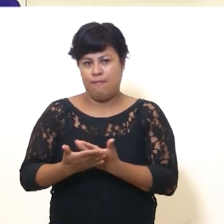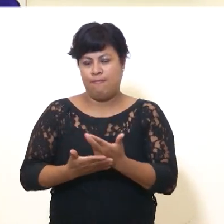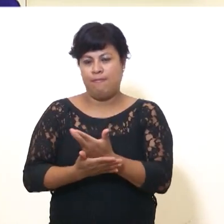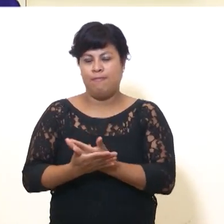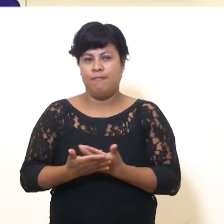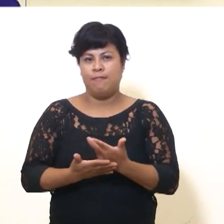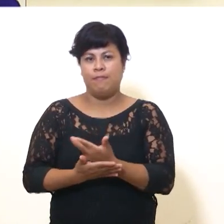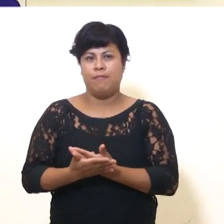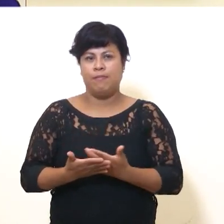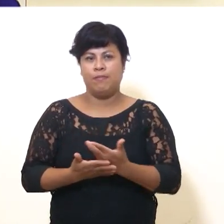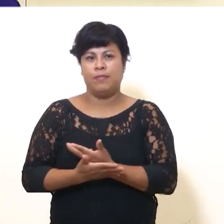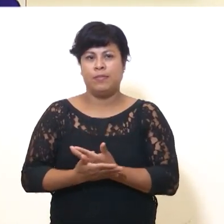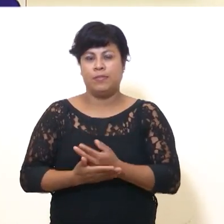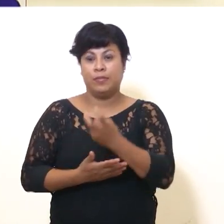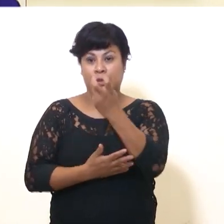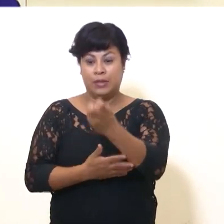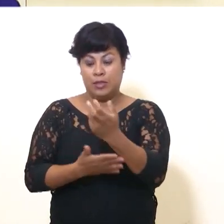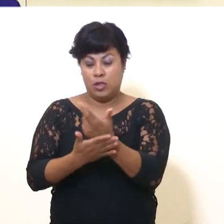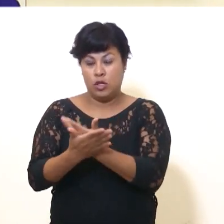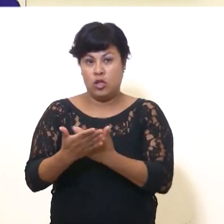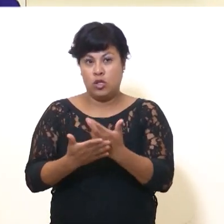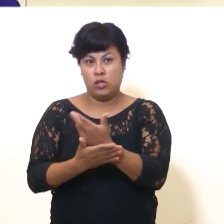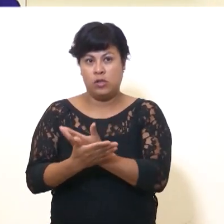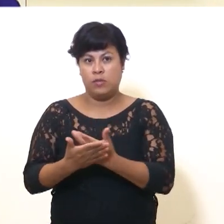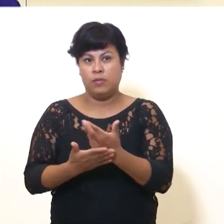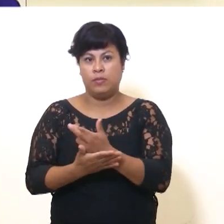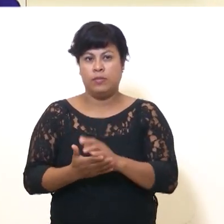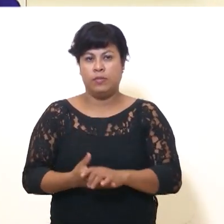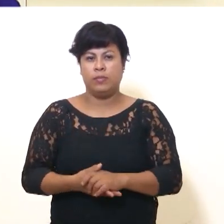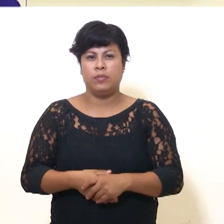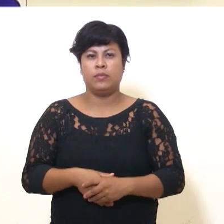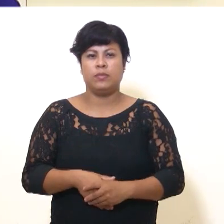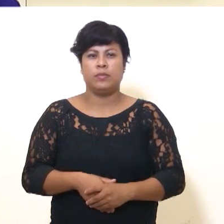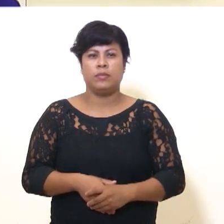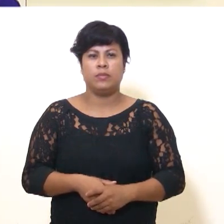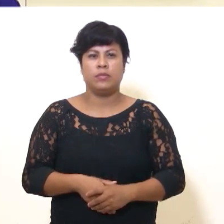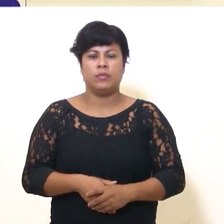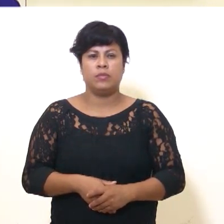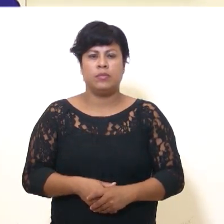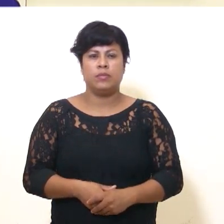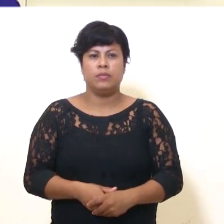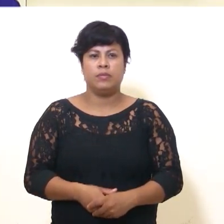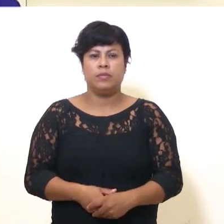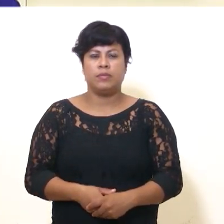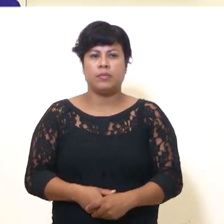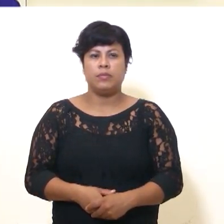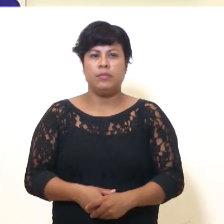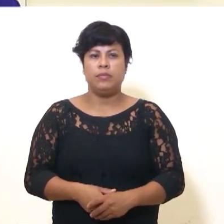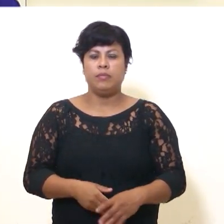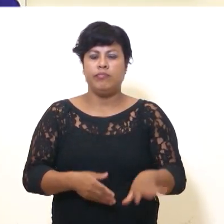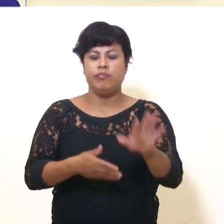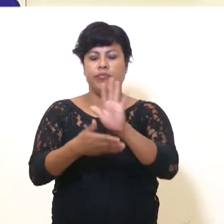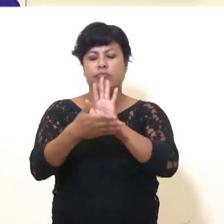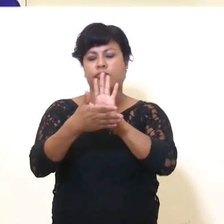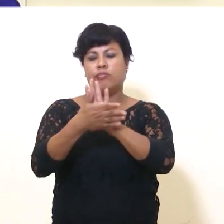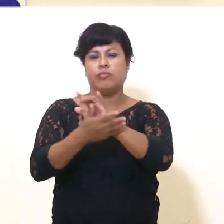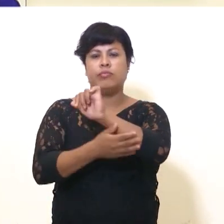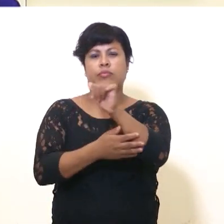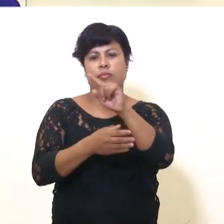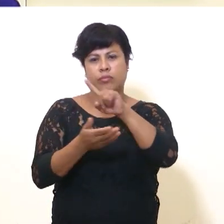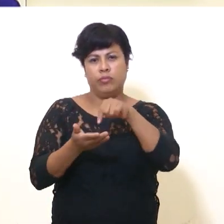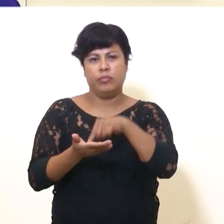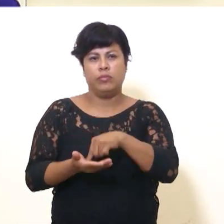¿verdad? Mira, este globo rosa, perdón, te estoy dando la espalda. Lo voy a poner por